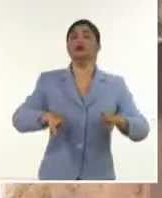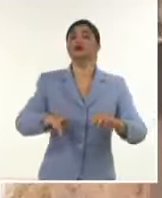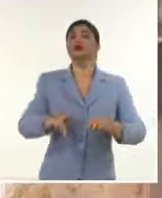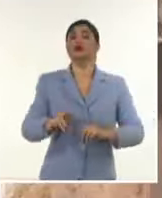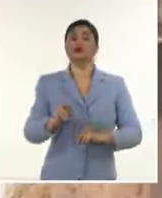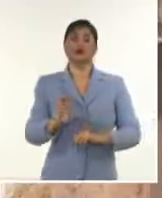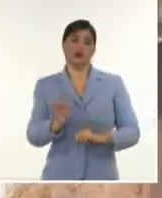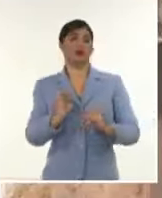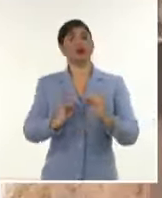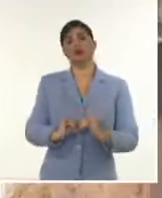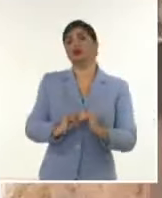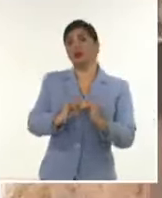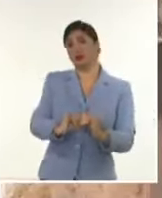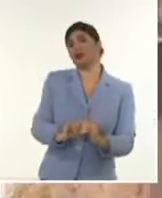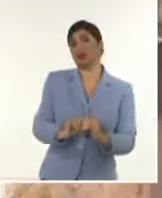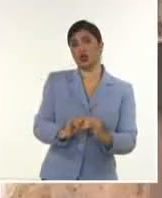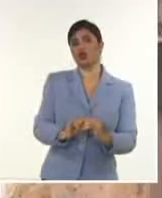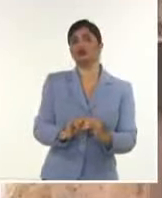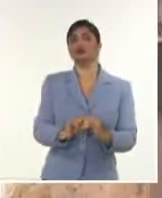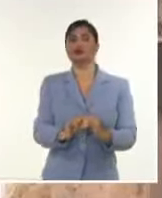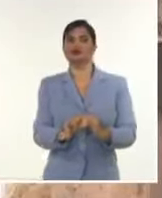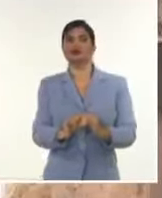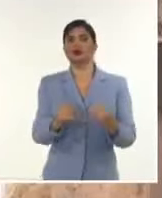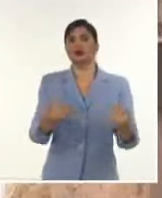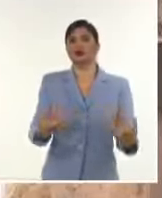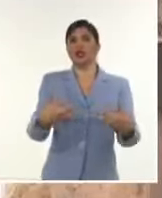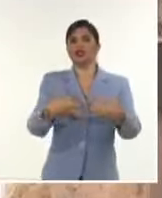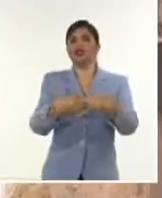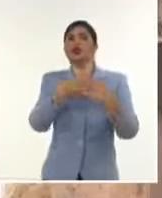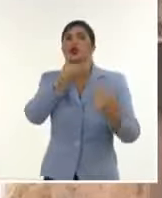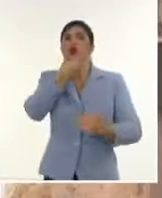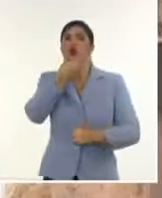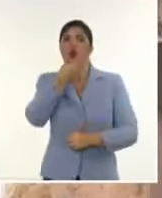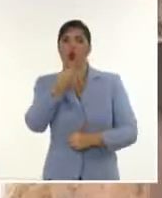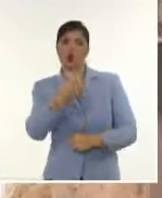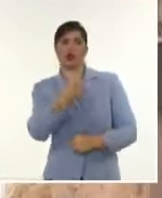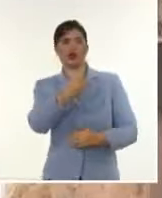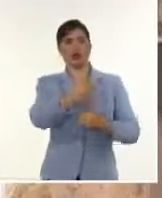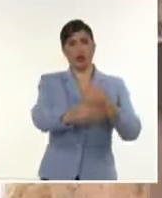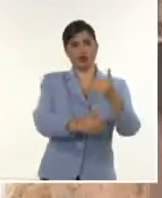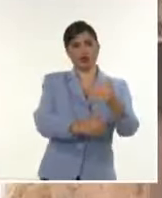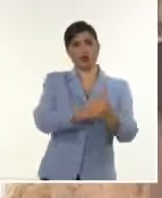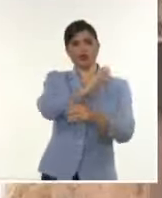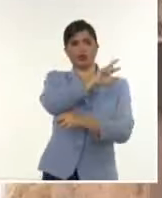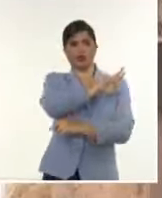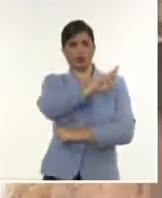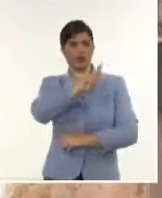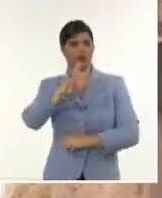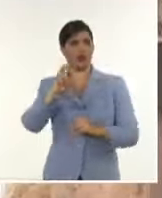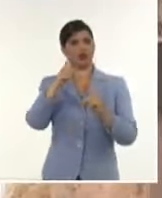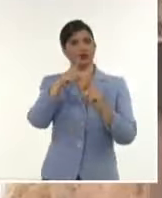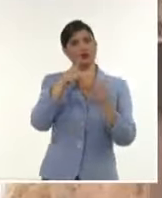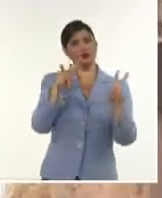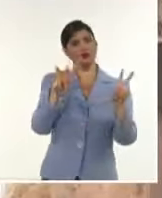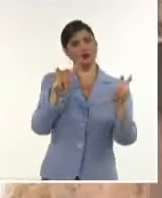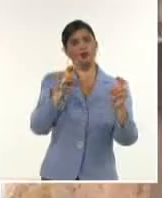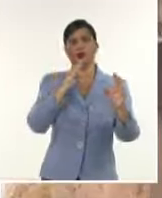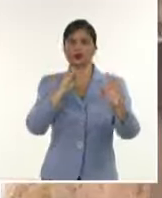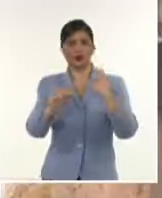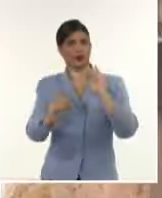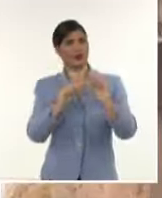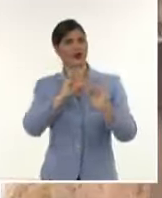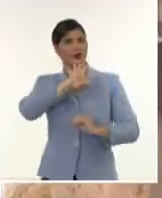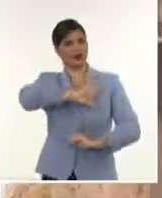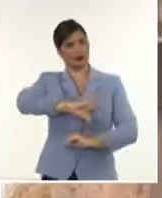alguna manera apartar a los jóvenes del proceso revolucionario. Fue uno de los temas que también estuvieron abordando los delegados a